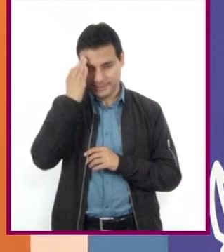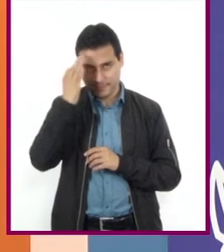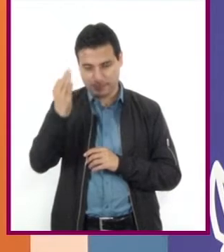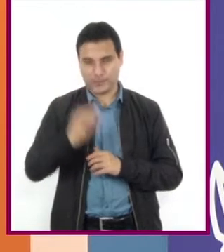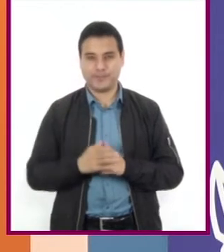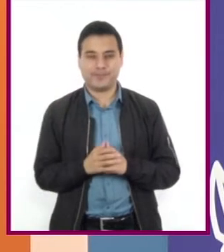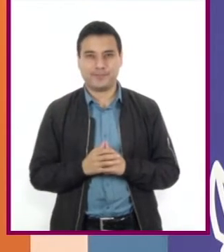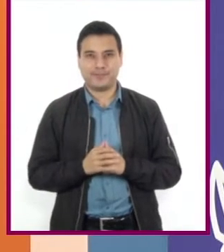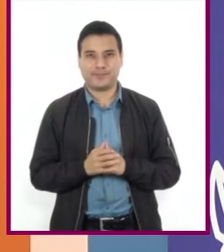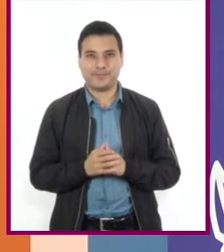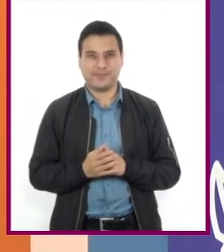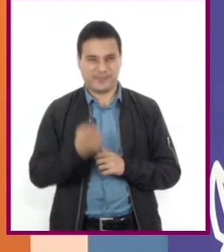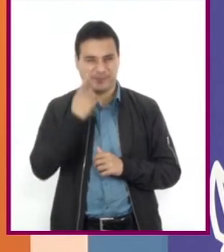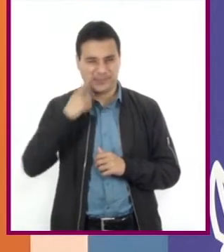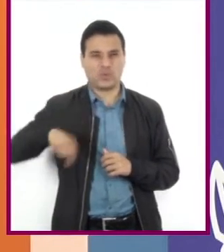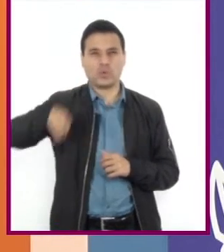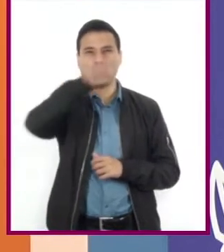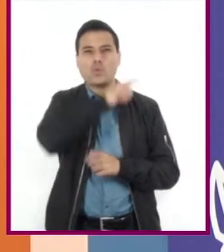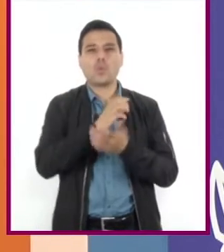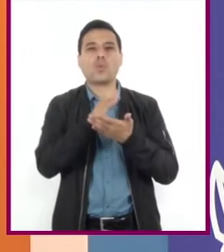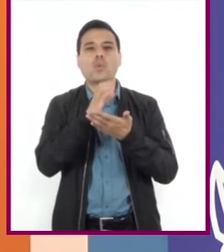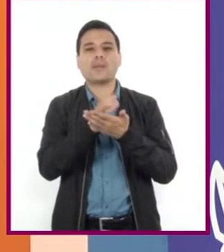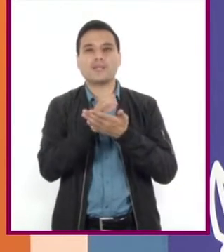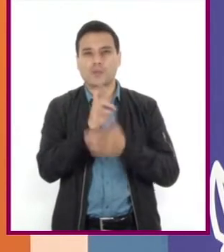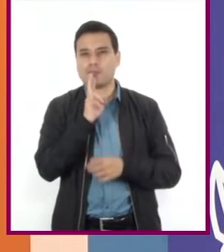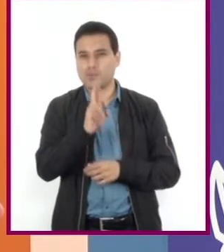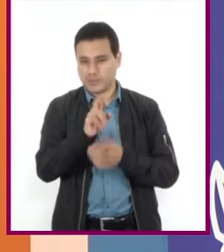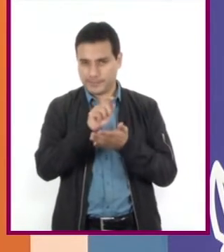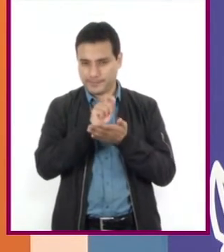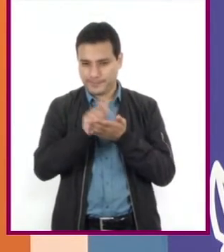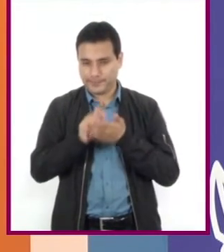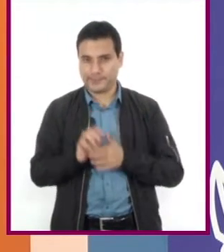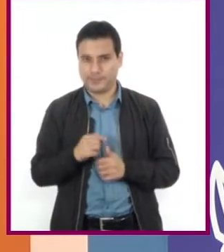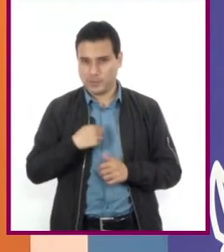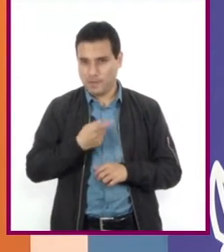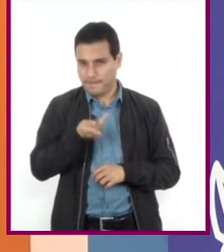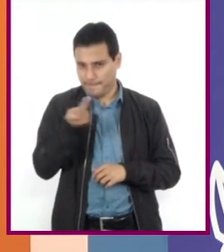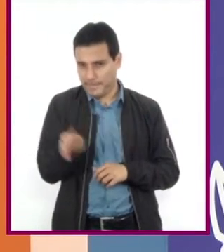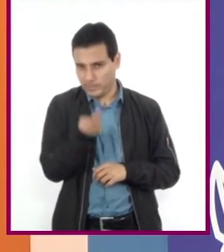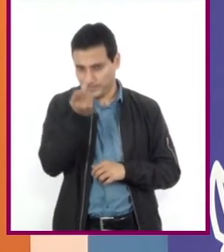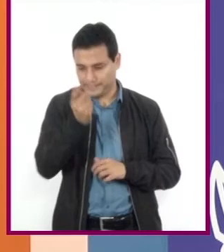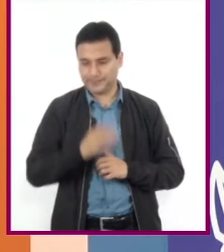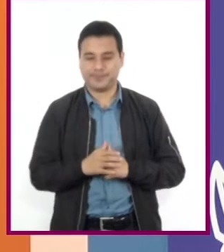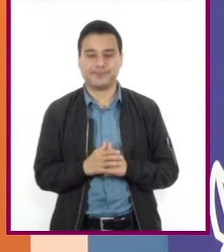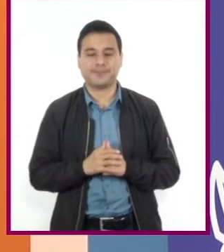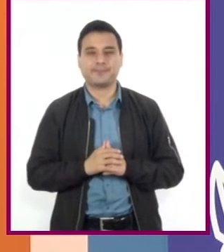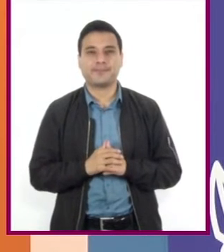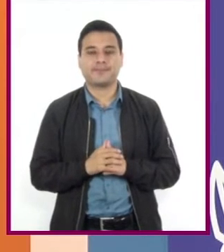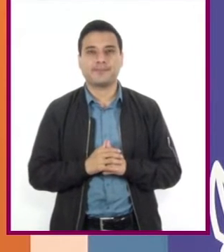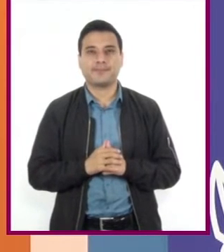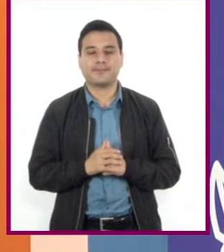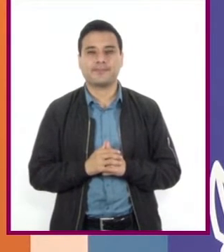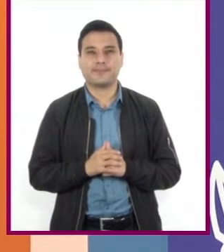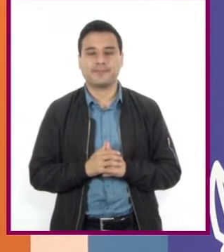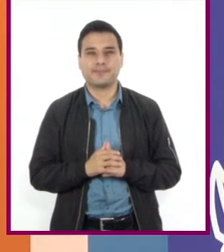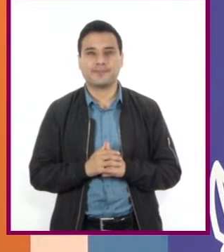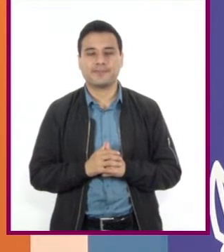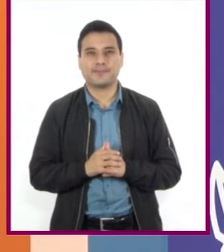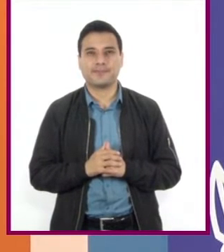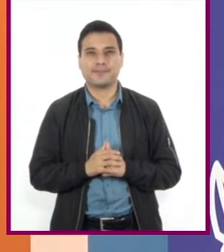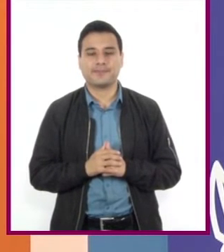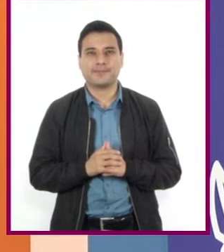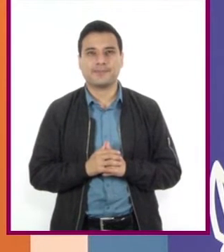Por favor, respondan en su cuaderno la siguiente pregunta. Regresaremos a ella al final de la sesión. ¿Qué consecuencias